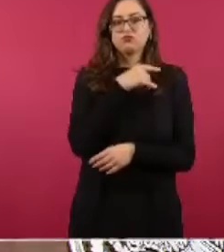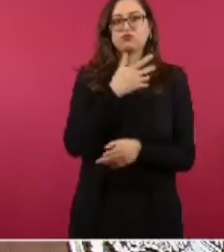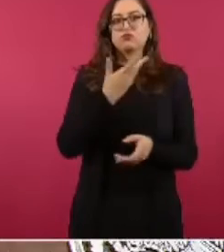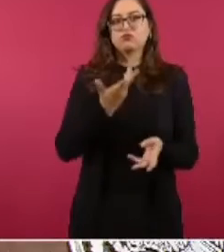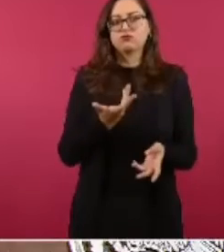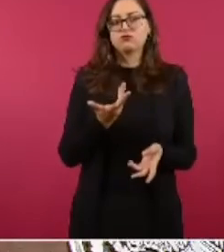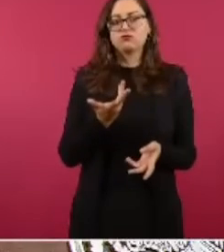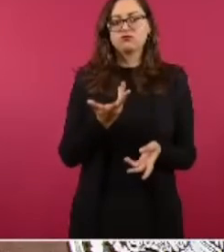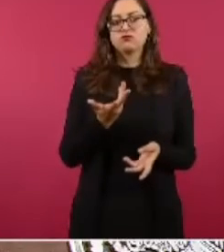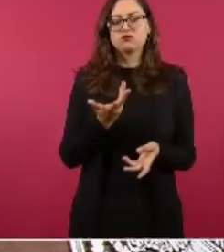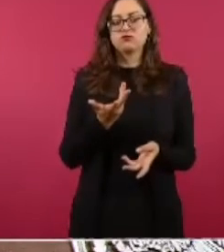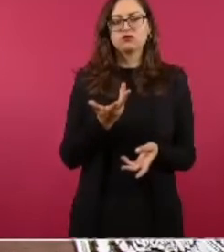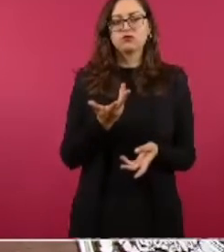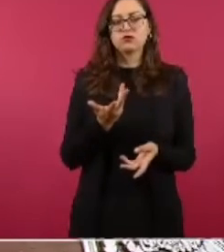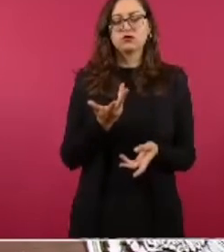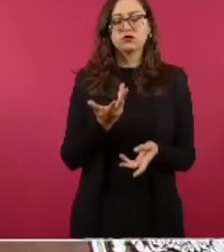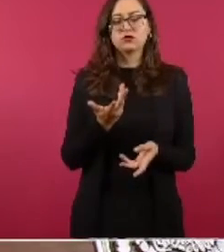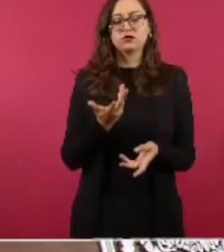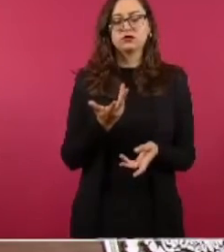también